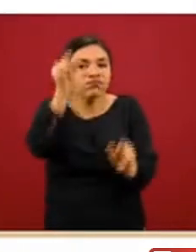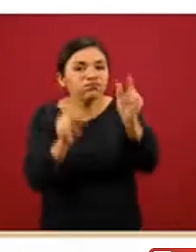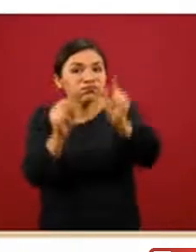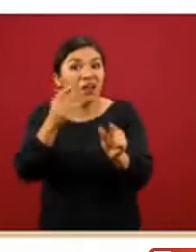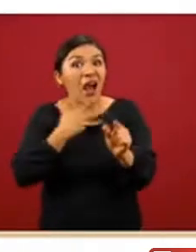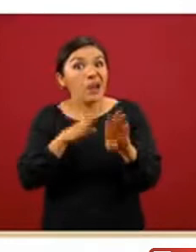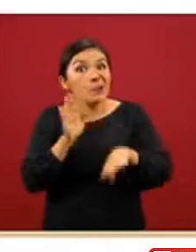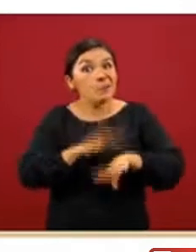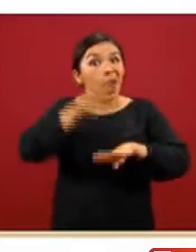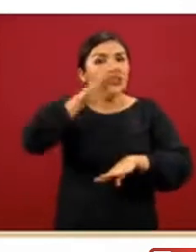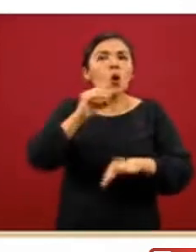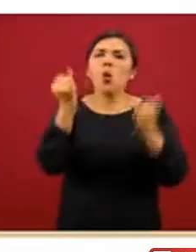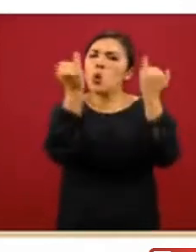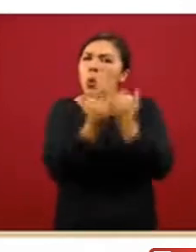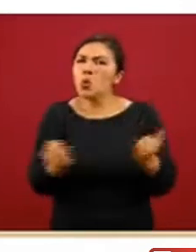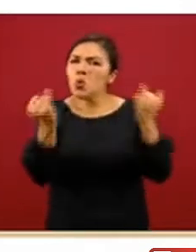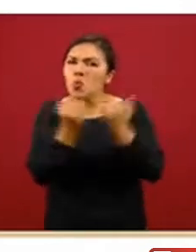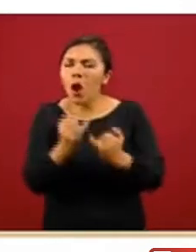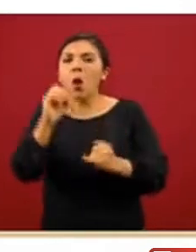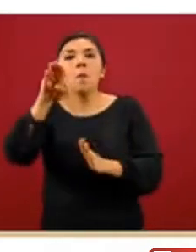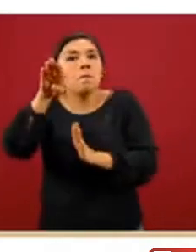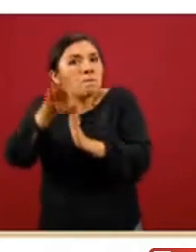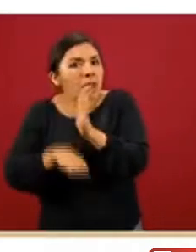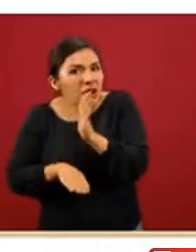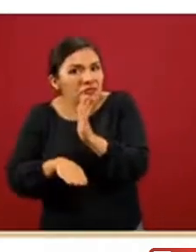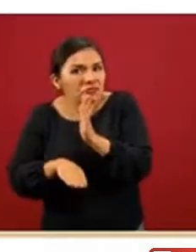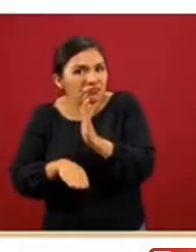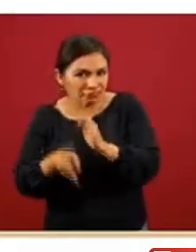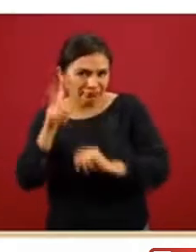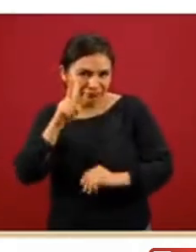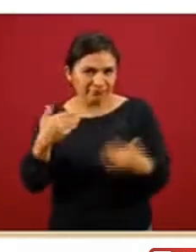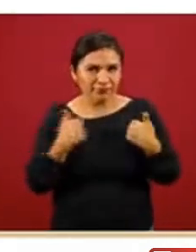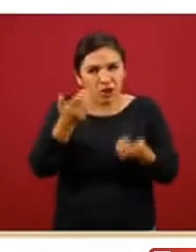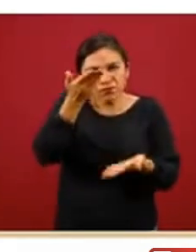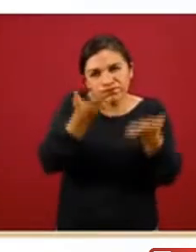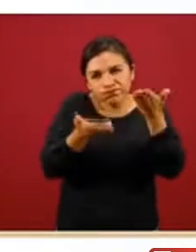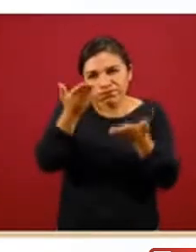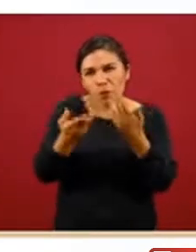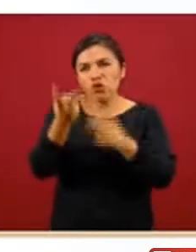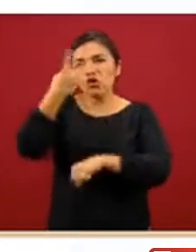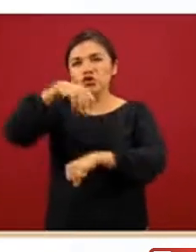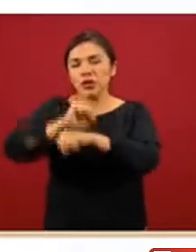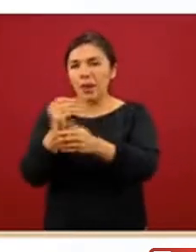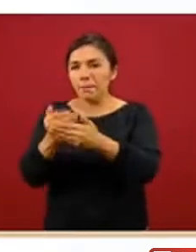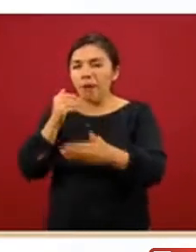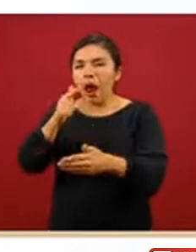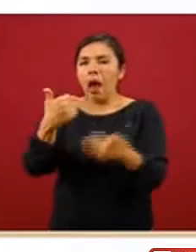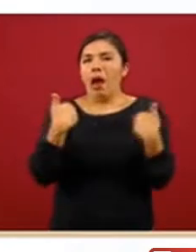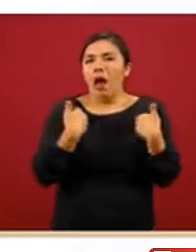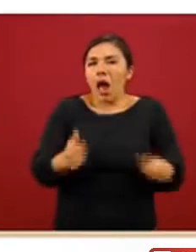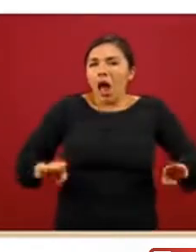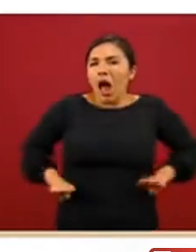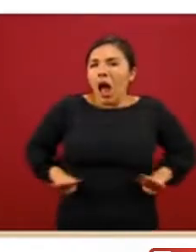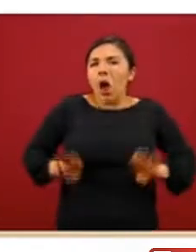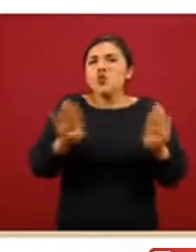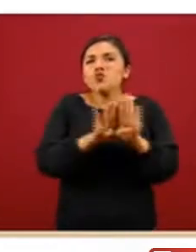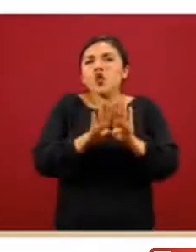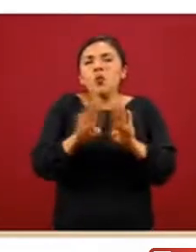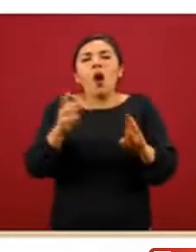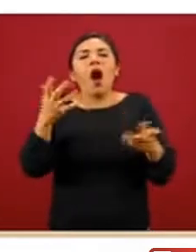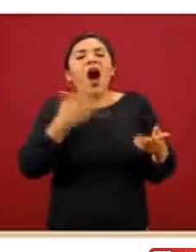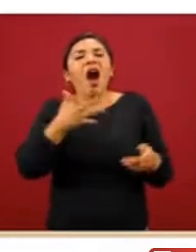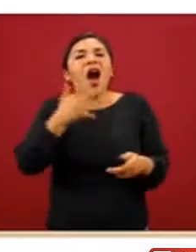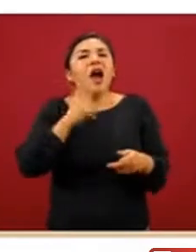mantiene igual o si esta ha aumentado, lo que nos daría un poco la perspectiva de cuál es la actividad